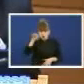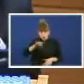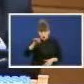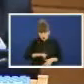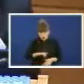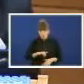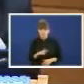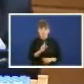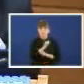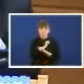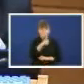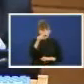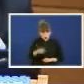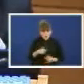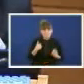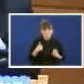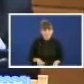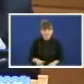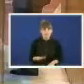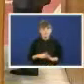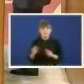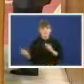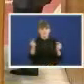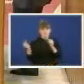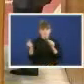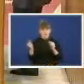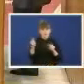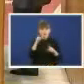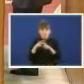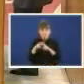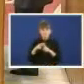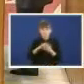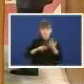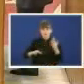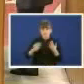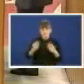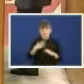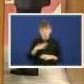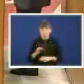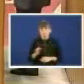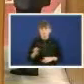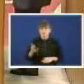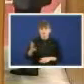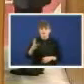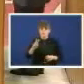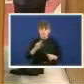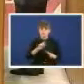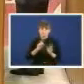máis as primeiras pedras do diálogo para que Galiza teña novo estatuto na próxima legislatura